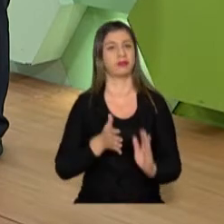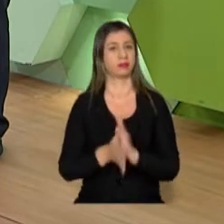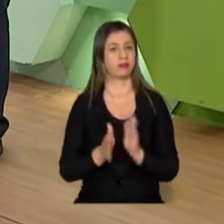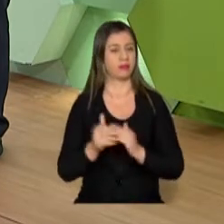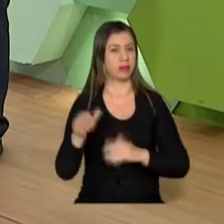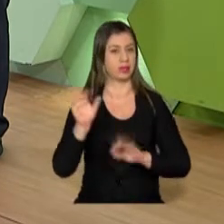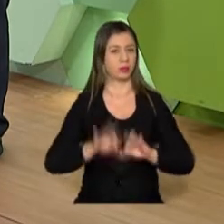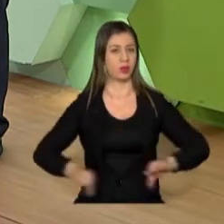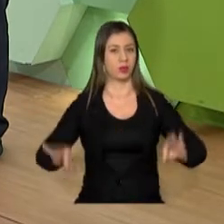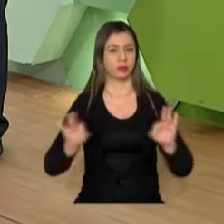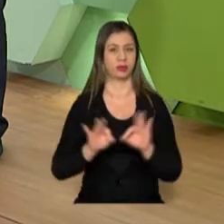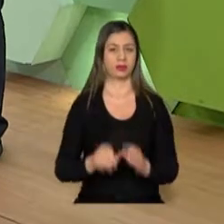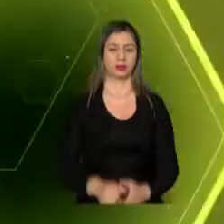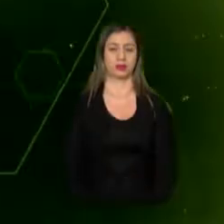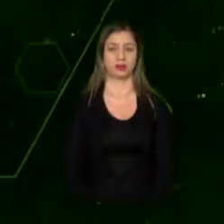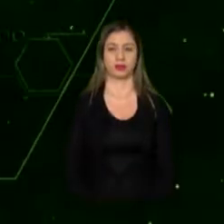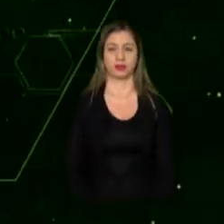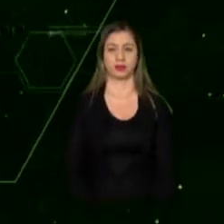a ver nuestros titulares.